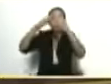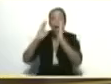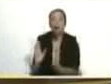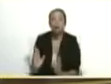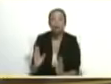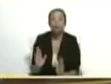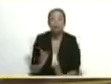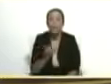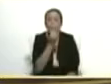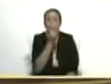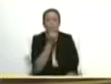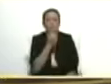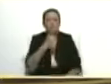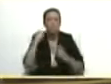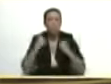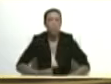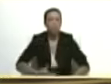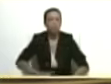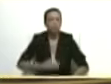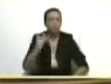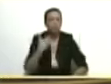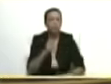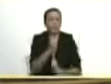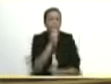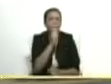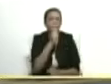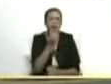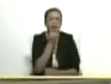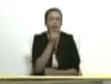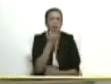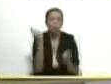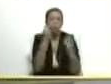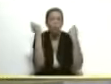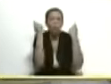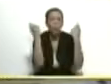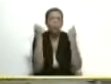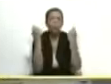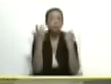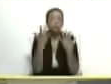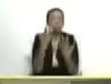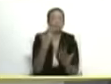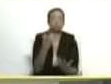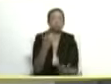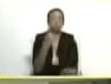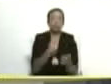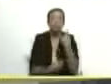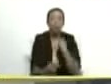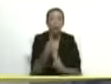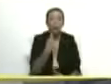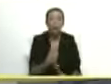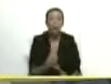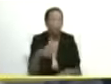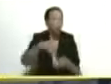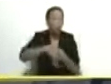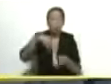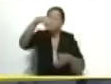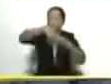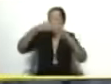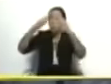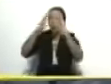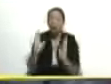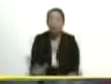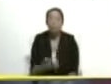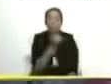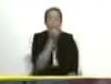Porque estaban bravos, porque estaban molestos, porque la campaña les llegó. Gente que no fue a votar porque